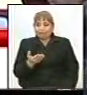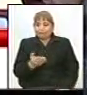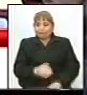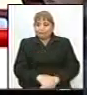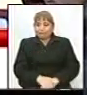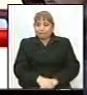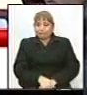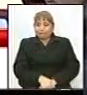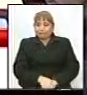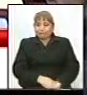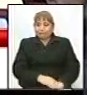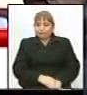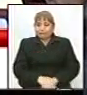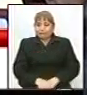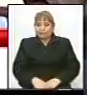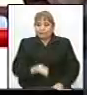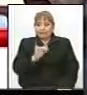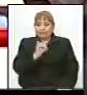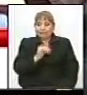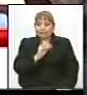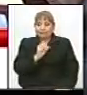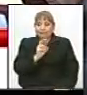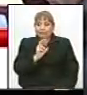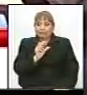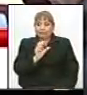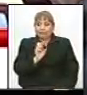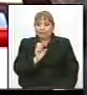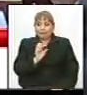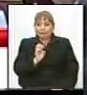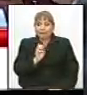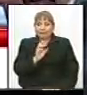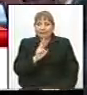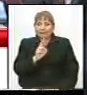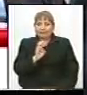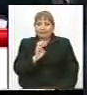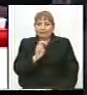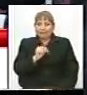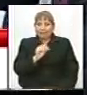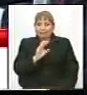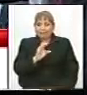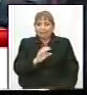Tiene usted la palabra el señor Jorge Rivari de Renier.